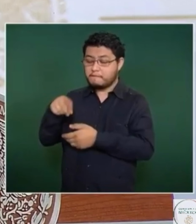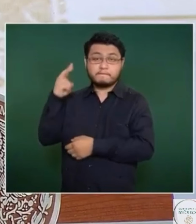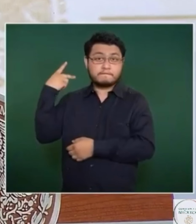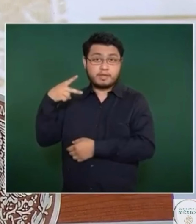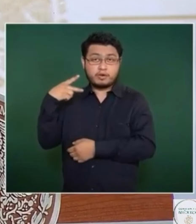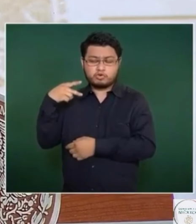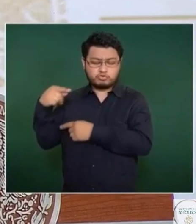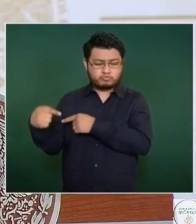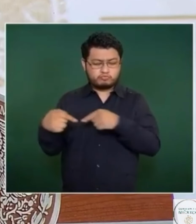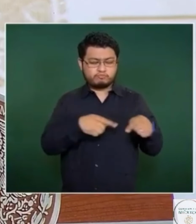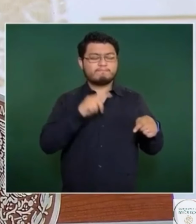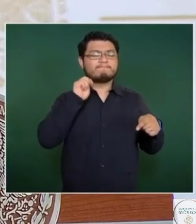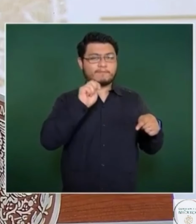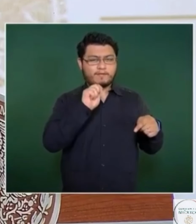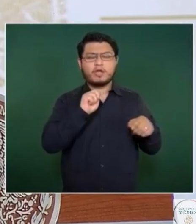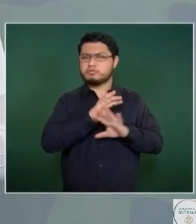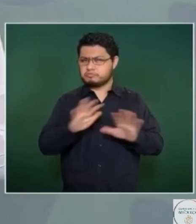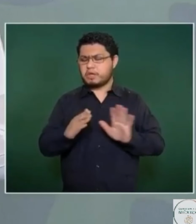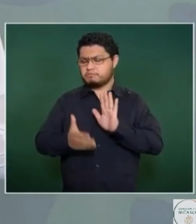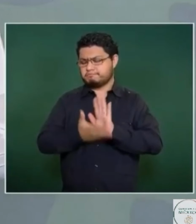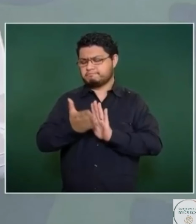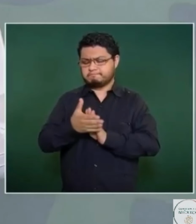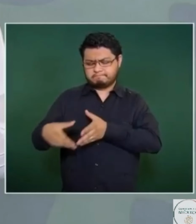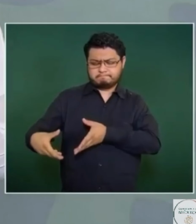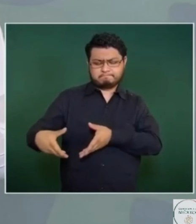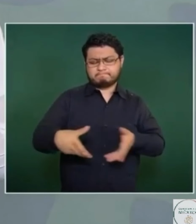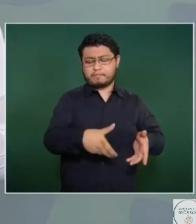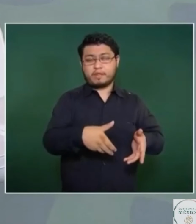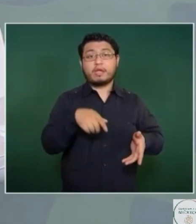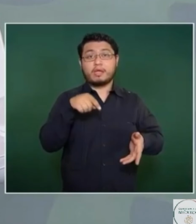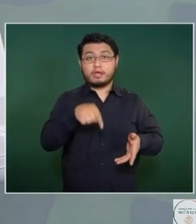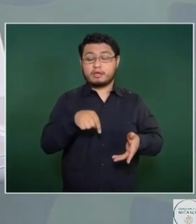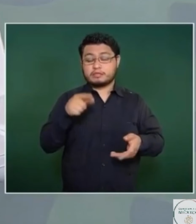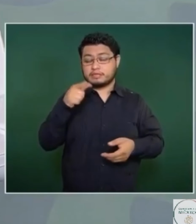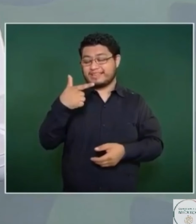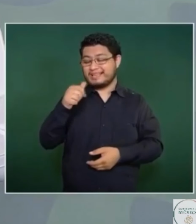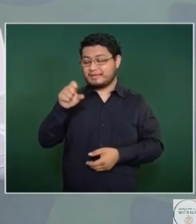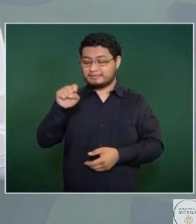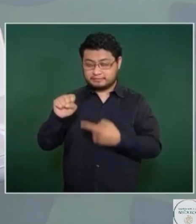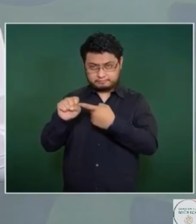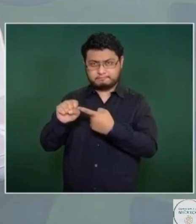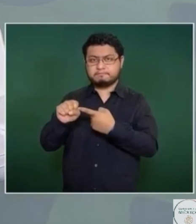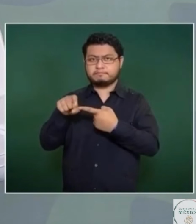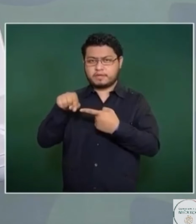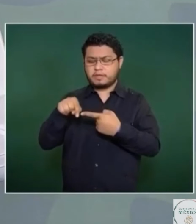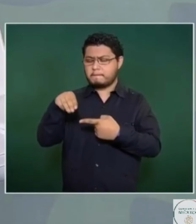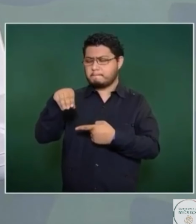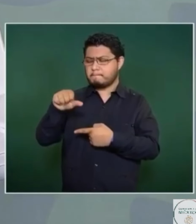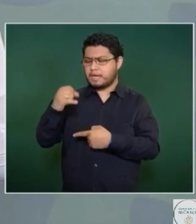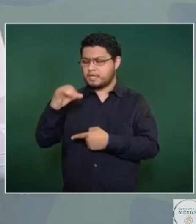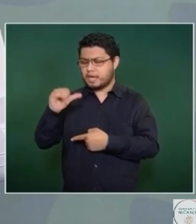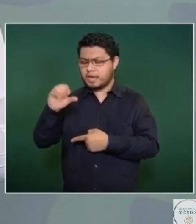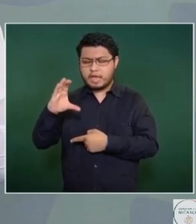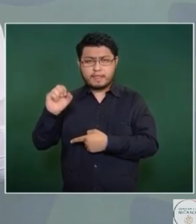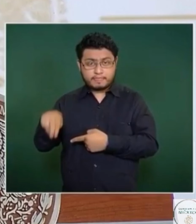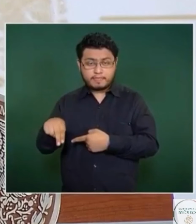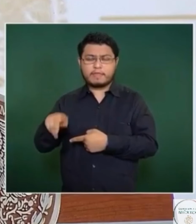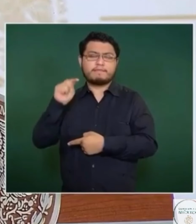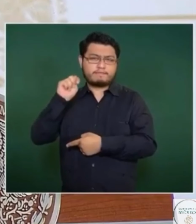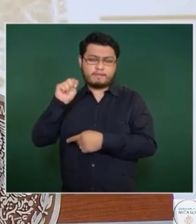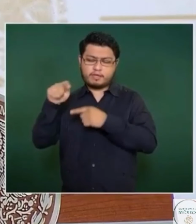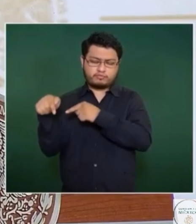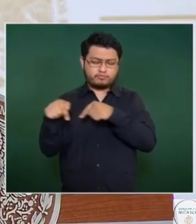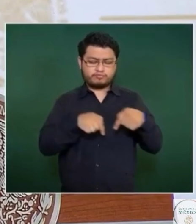Tabasco, ya se encuentra en construcción y la ampliación del ducto de gas natural de de Mayacán, que va de Tabasco hasta Yucatán,